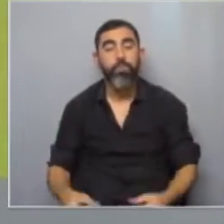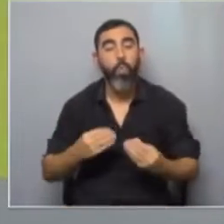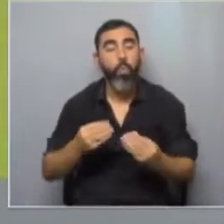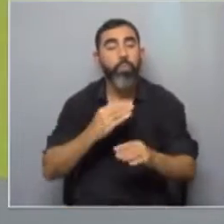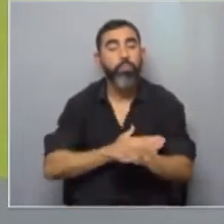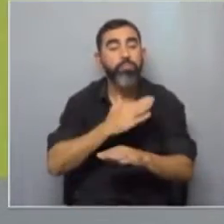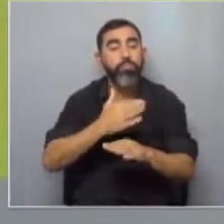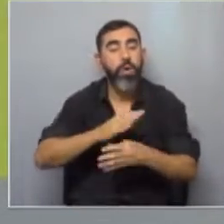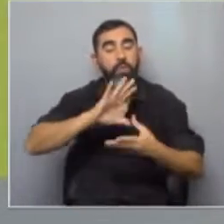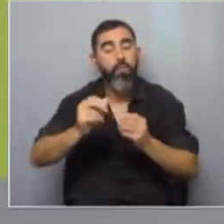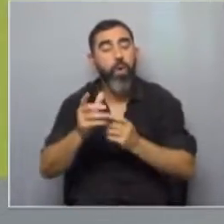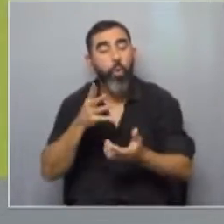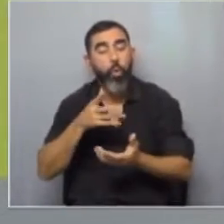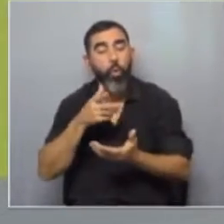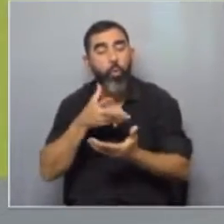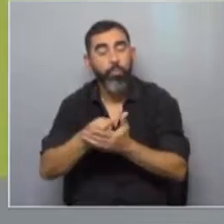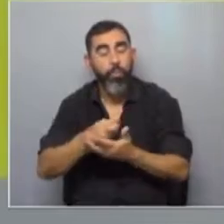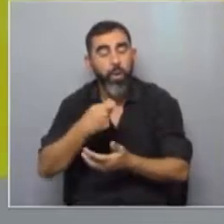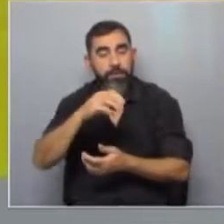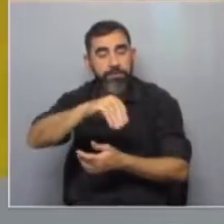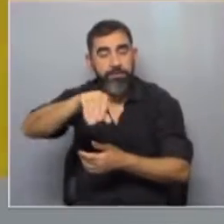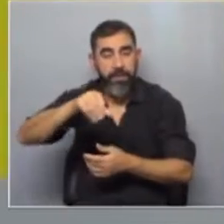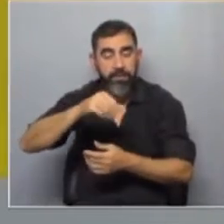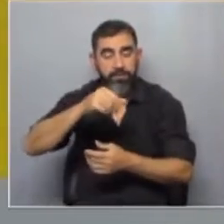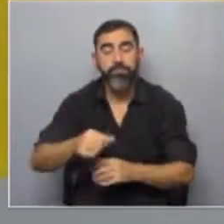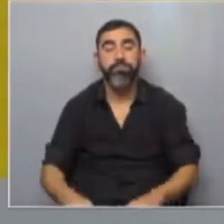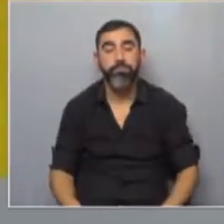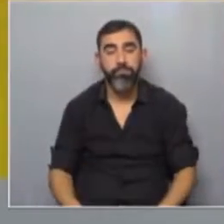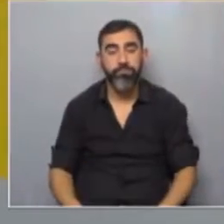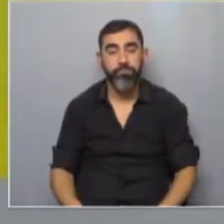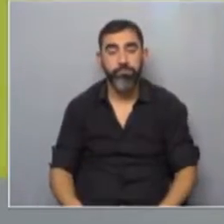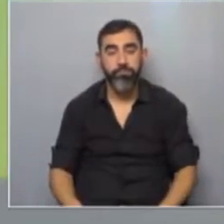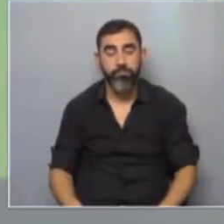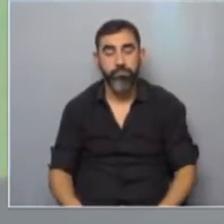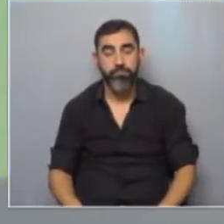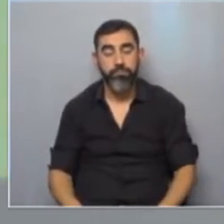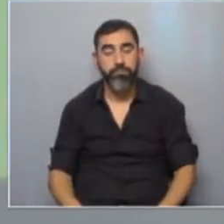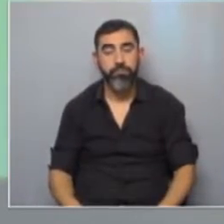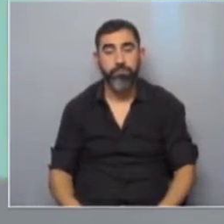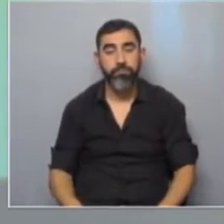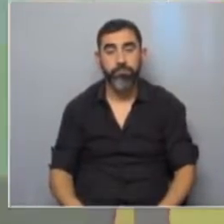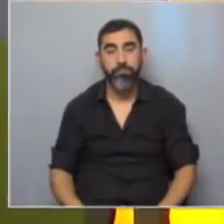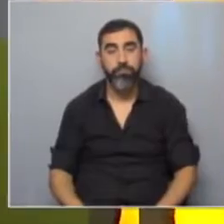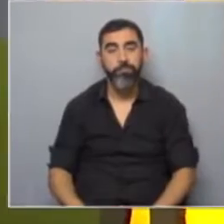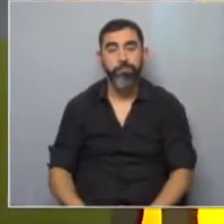los patrones de consumo de sal. Así que bueno, ella nos explica todos estos parámetros en la primera parte del informe.